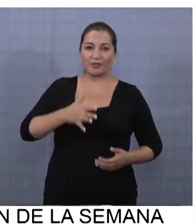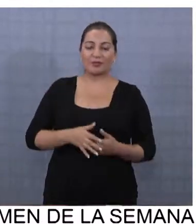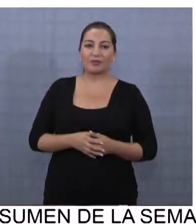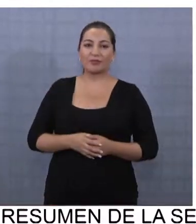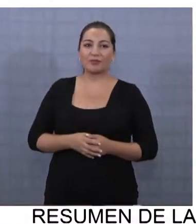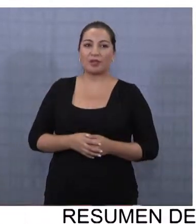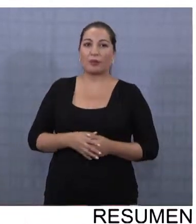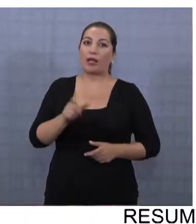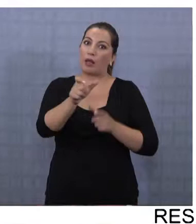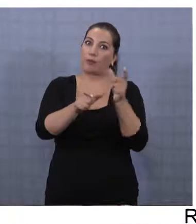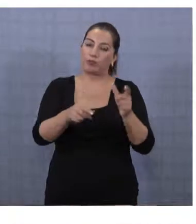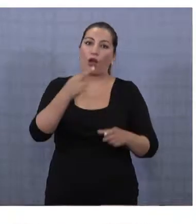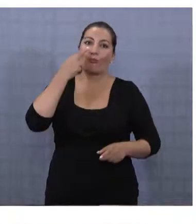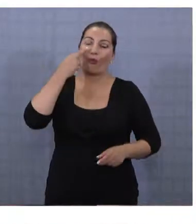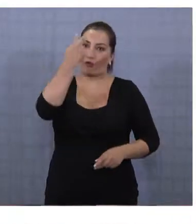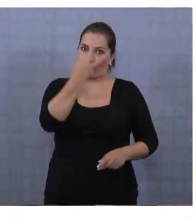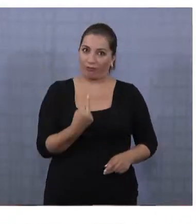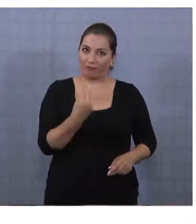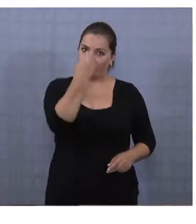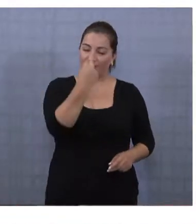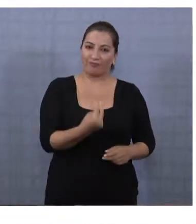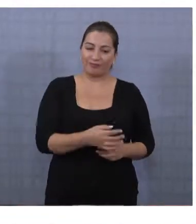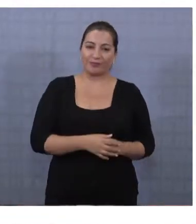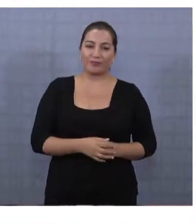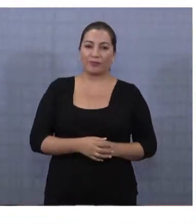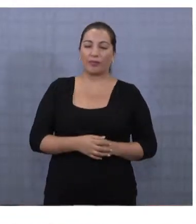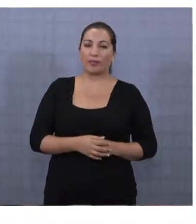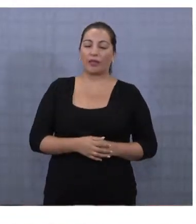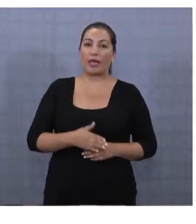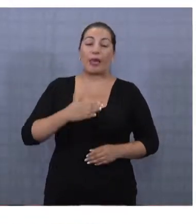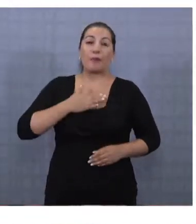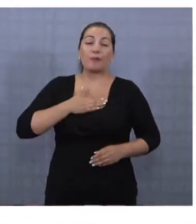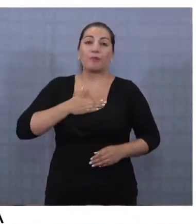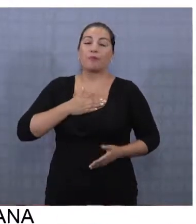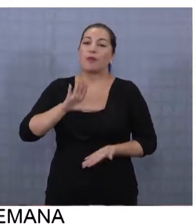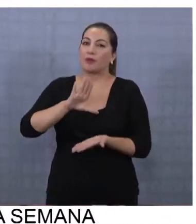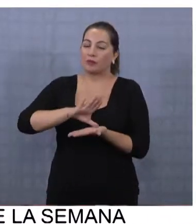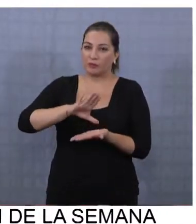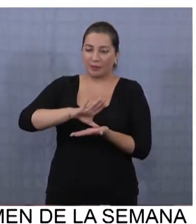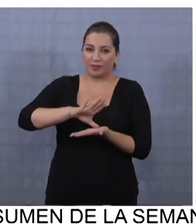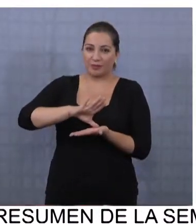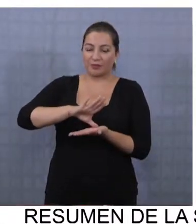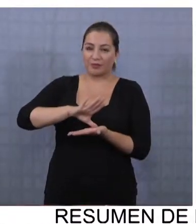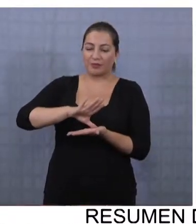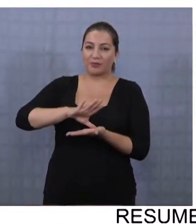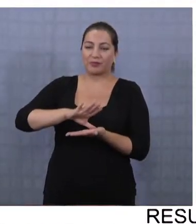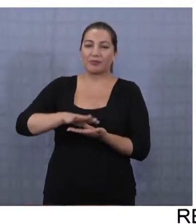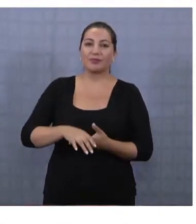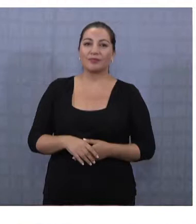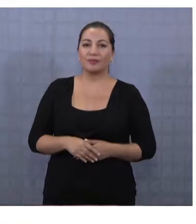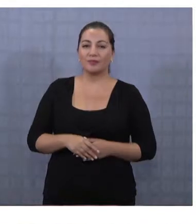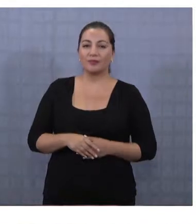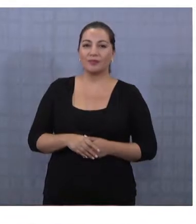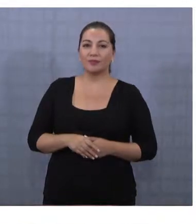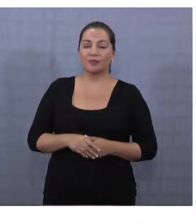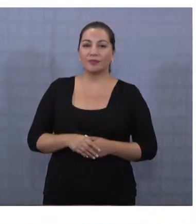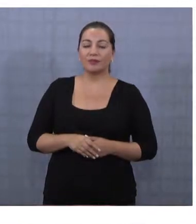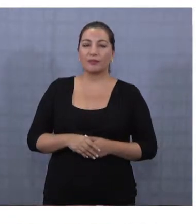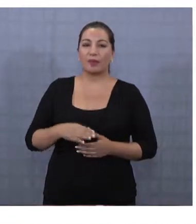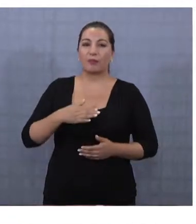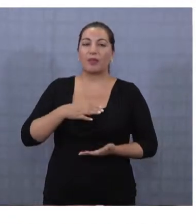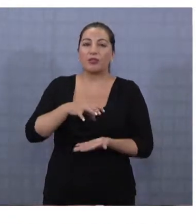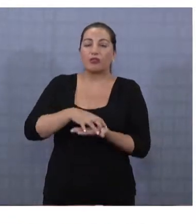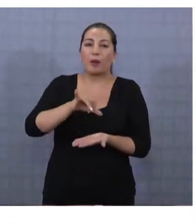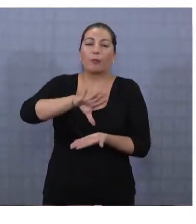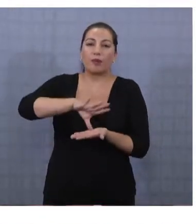que puedas ser reconocido, tanto en tu zona, en tu